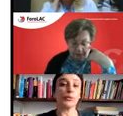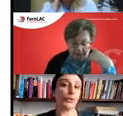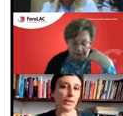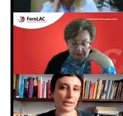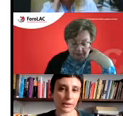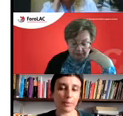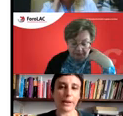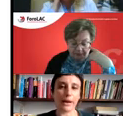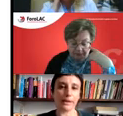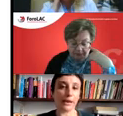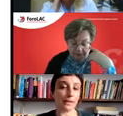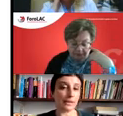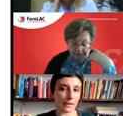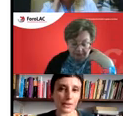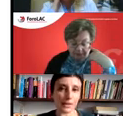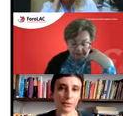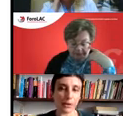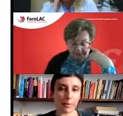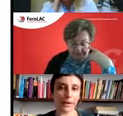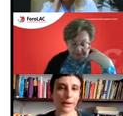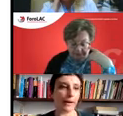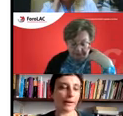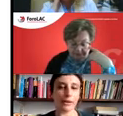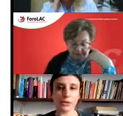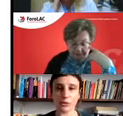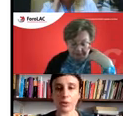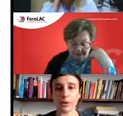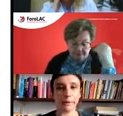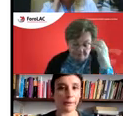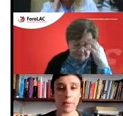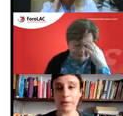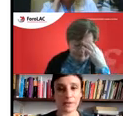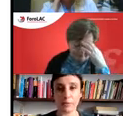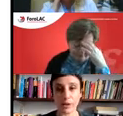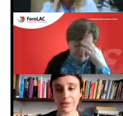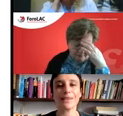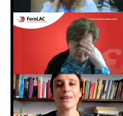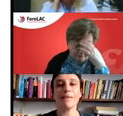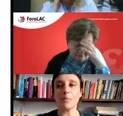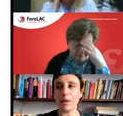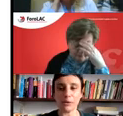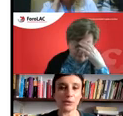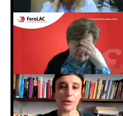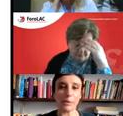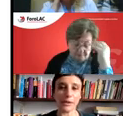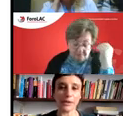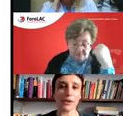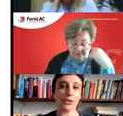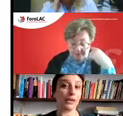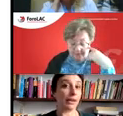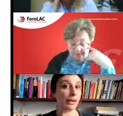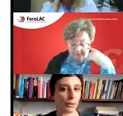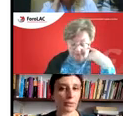la presunción de ciertas prácticas, si es una pareja heterosexual de hombre cis, mujer cis, la presunción de